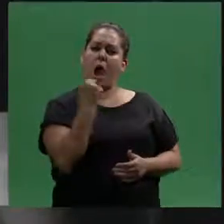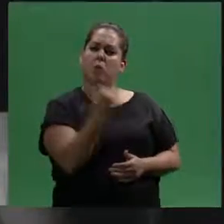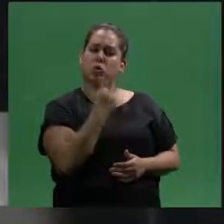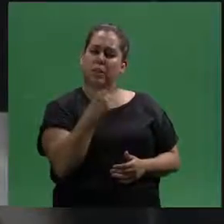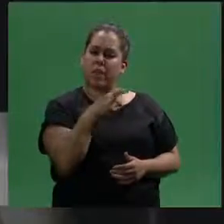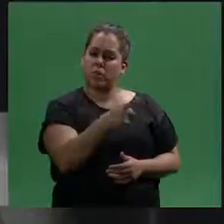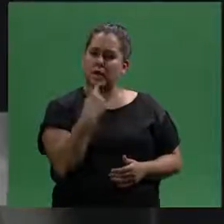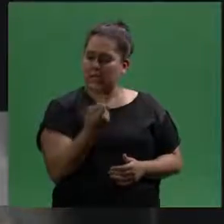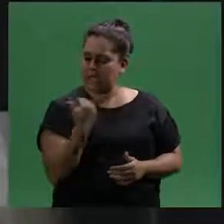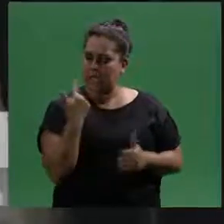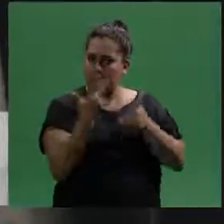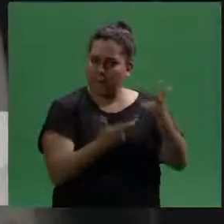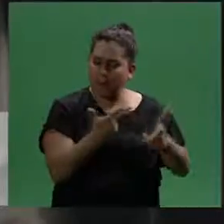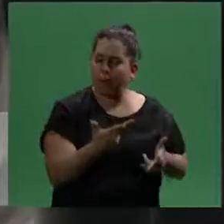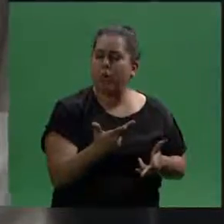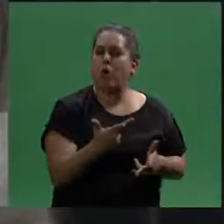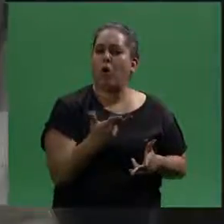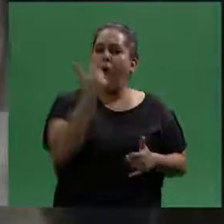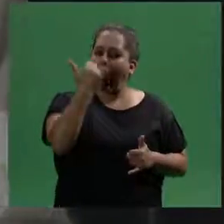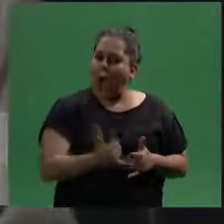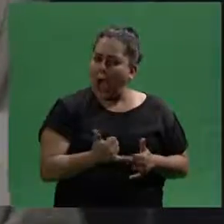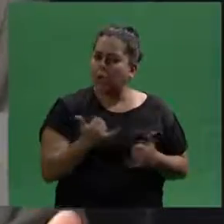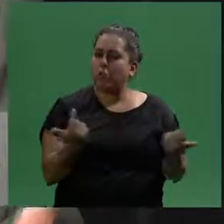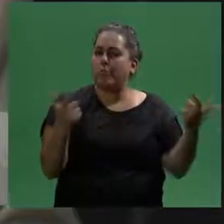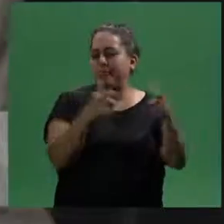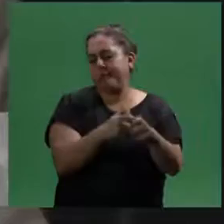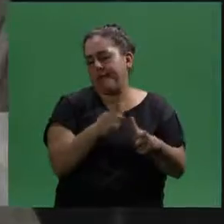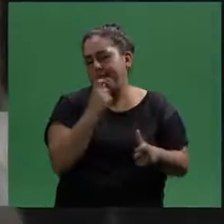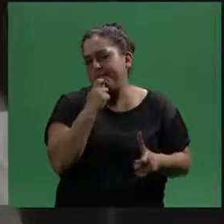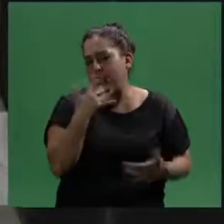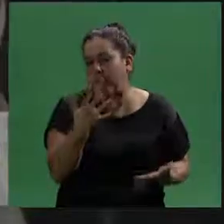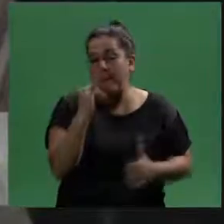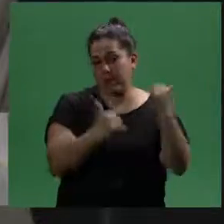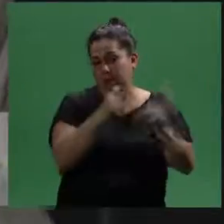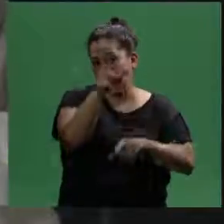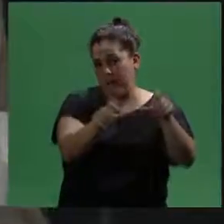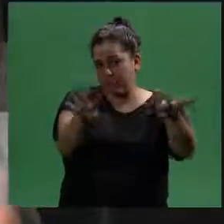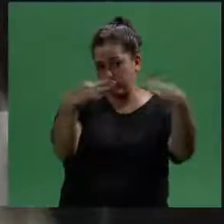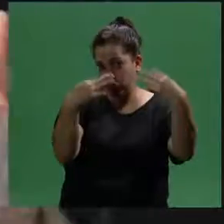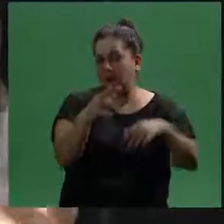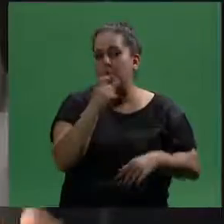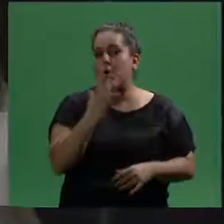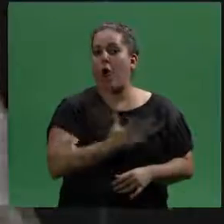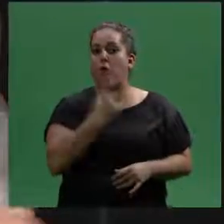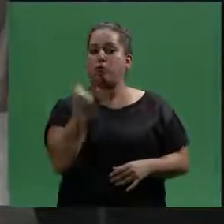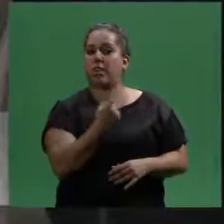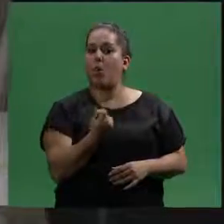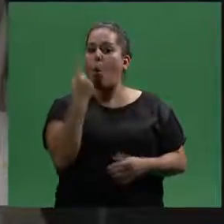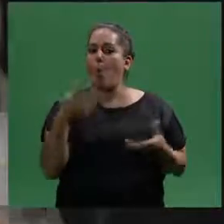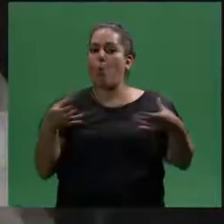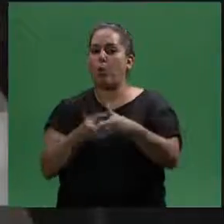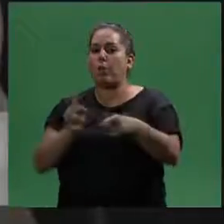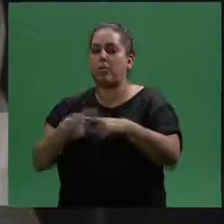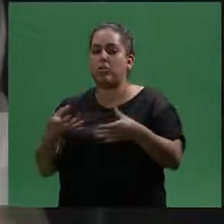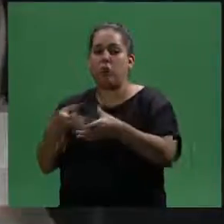estaba refiriendo recién, ¿existen comisiones, por ahí para explicarle a la gente, cuyas autoridades sean de un solo bloque